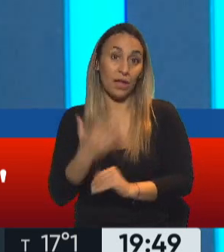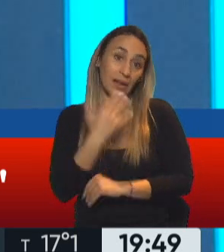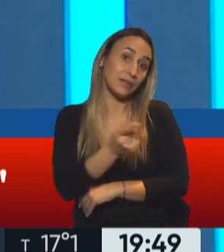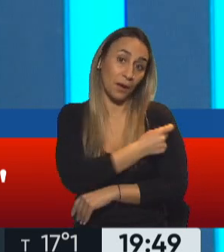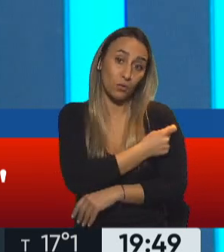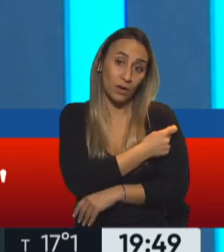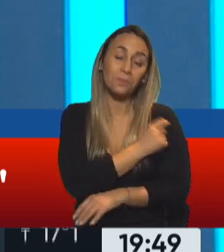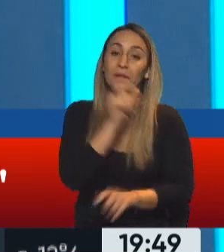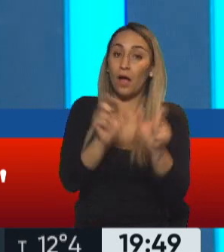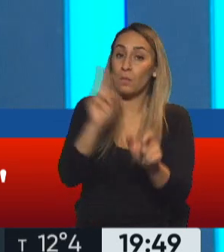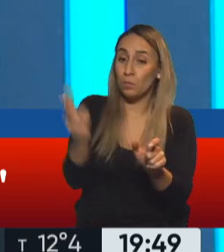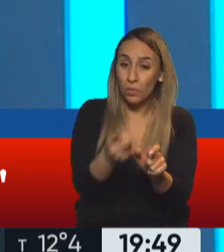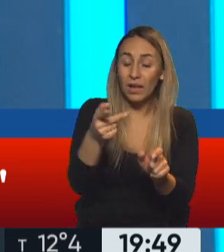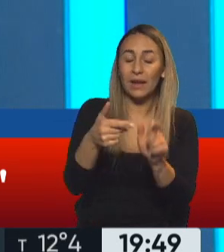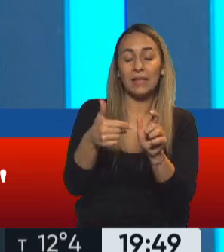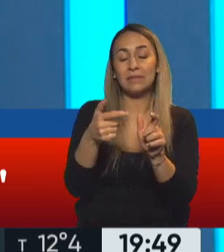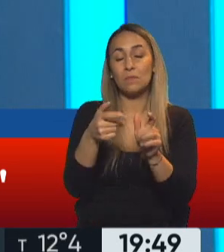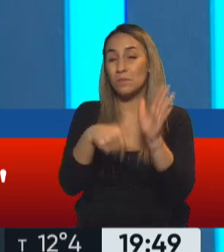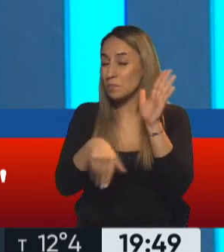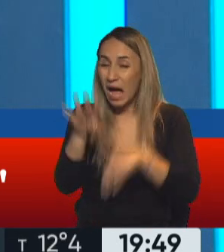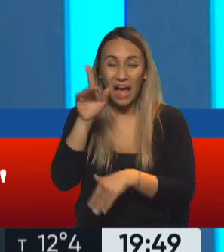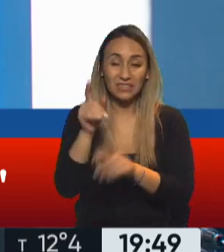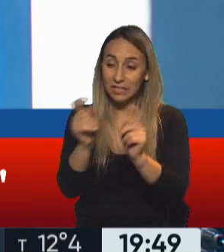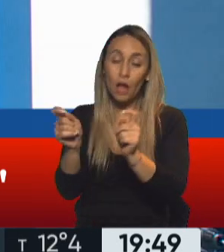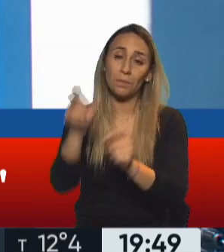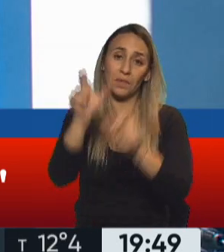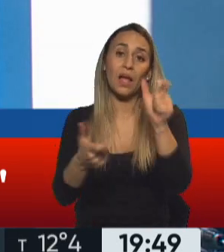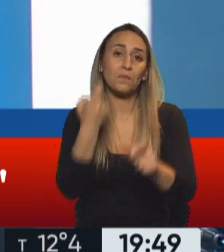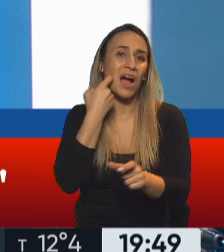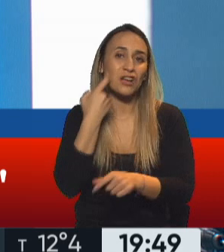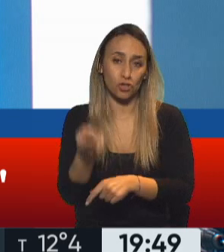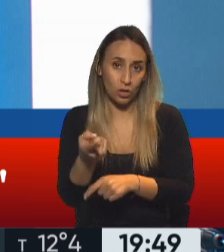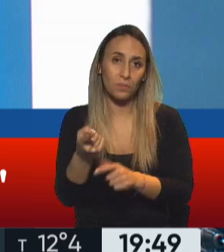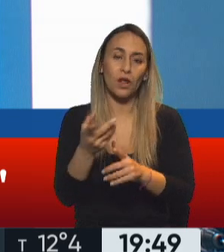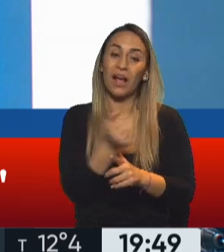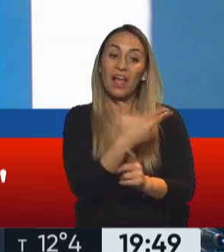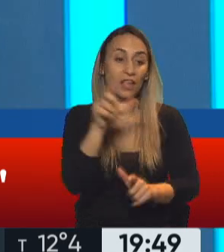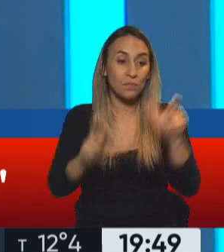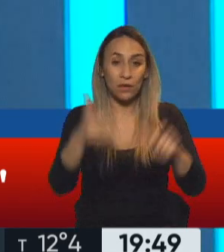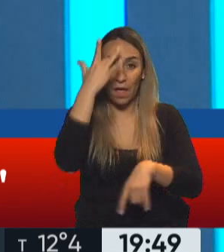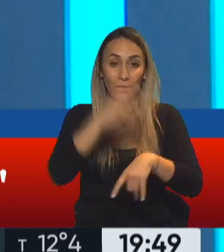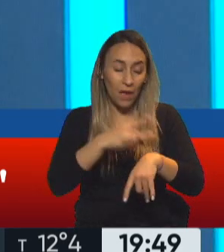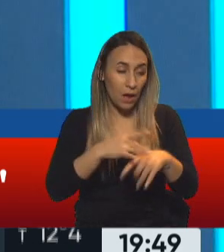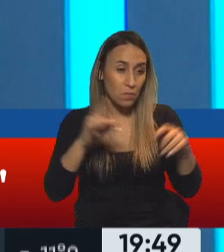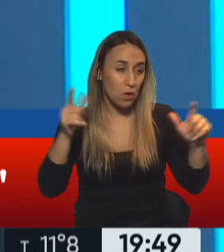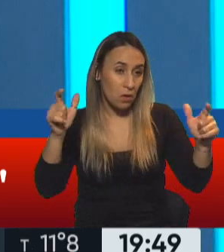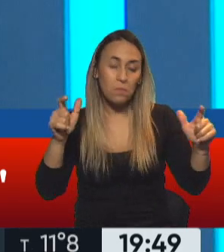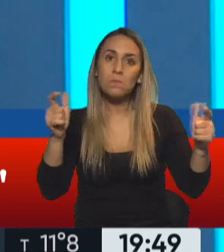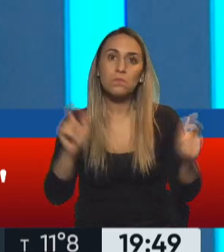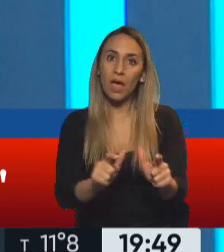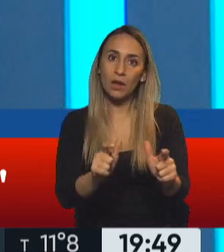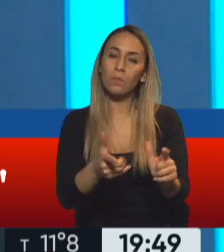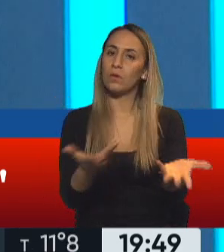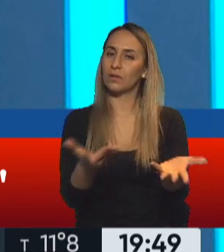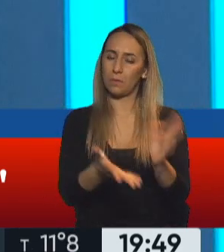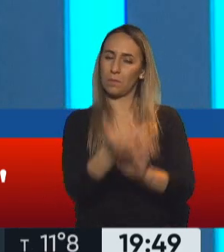son los que más se mueren? Siempre los más grandes. Pero la cantidad de enfermos para que a alguna persona le vaya mal son mucho menos y es por eso que uno ve que hoy estamos